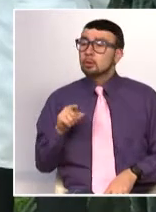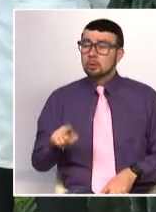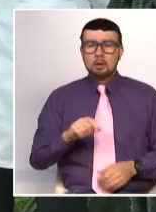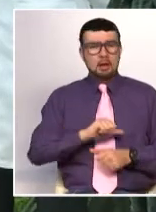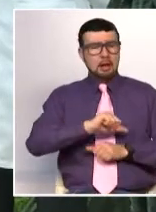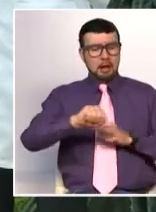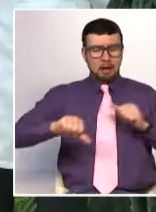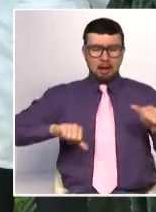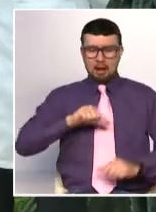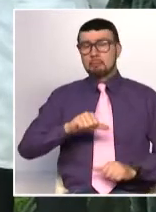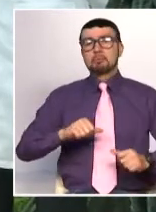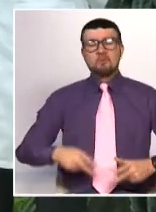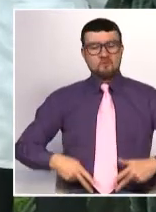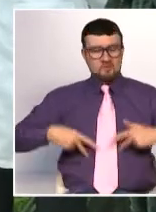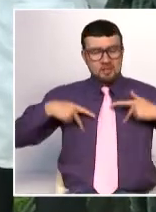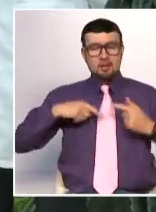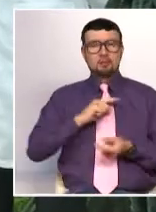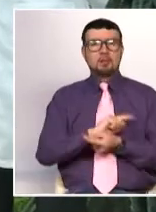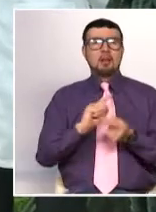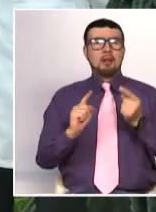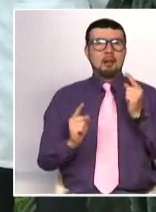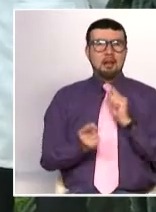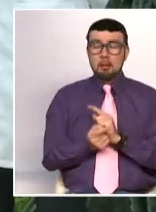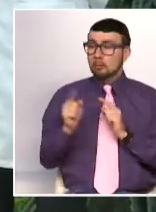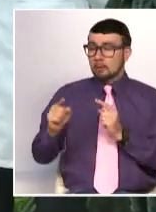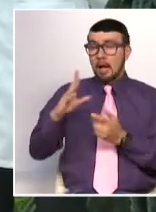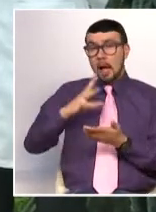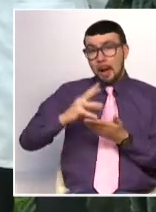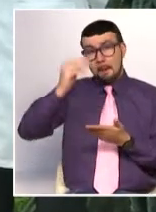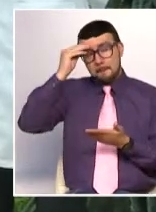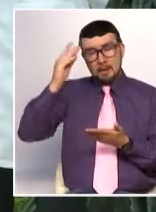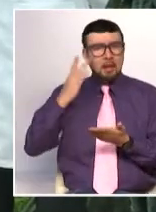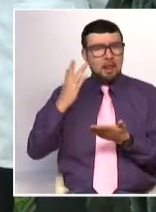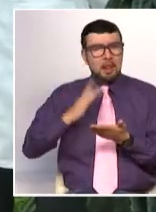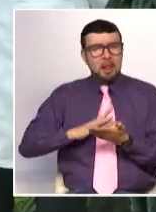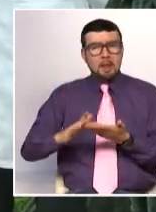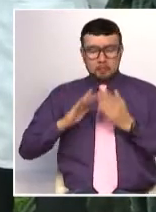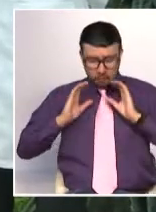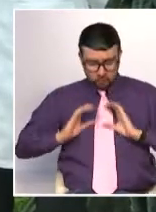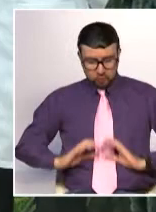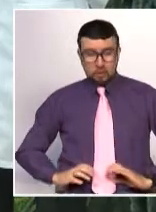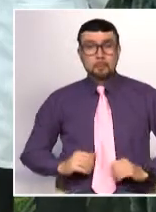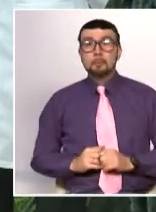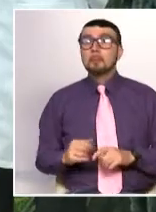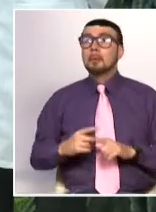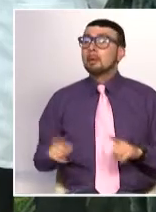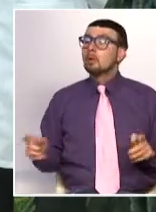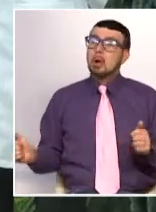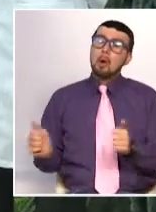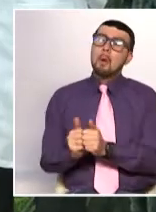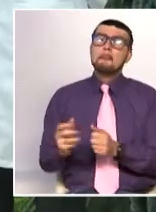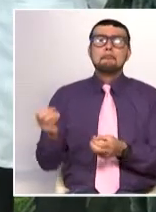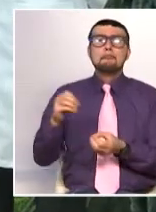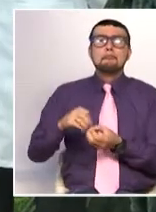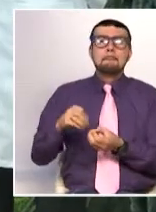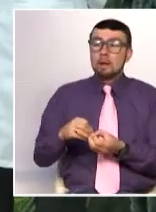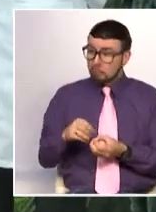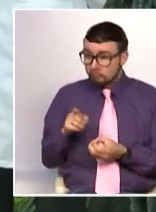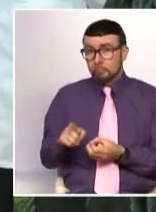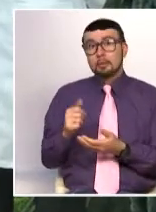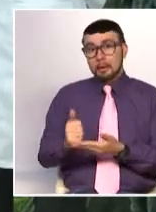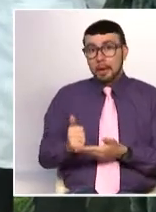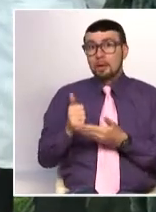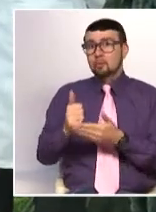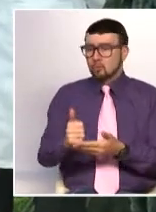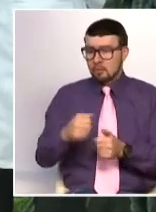total de aprendizaje y de desintoxicación pero acompañado de estos hay otra serie de ayudas terapéuticas